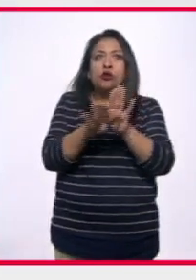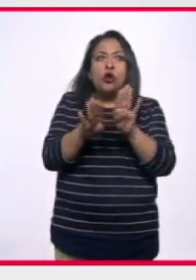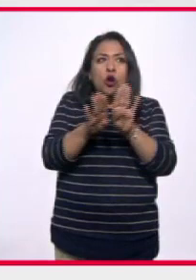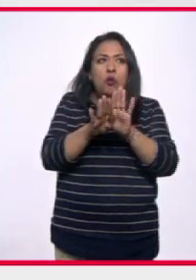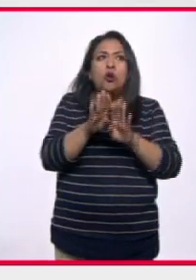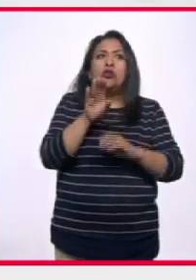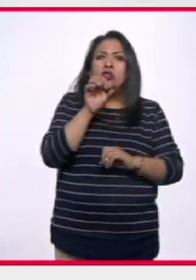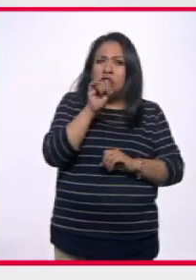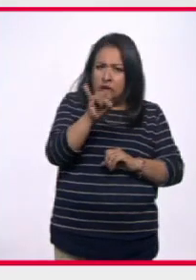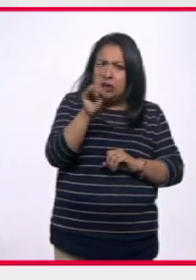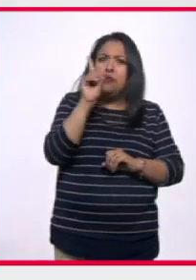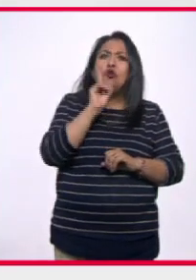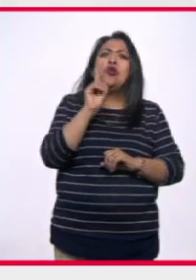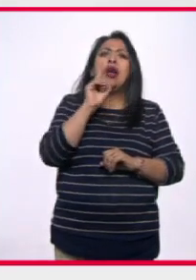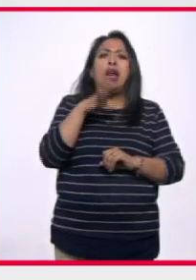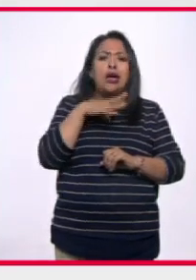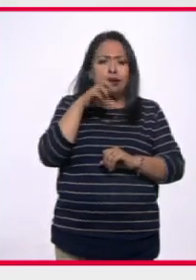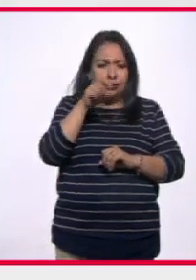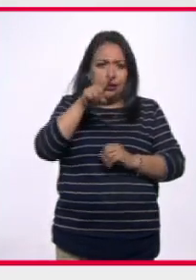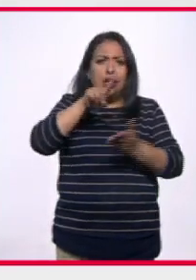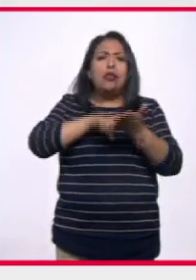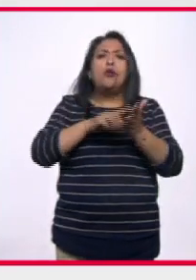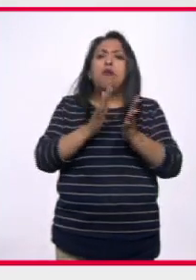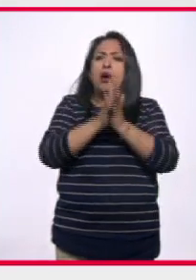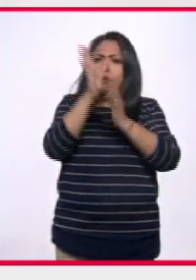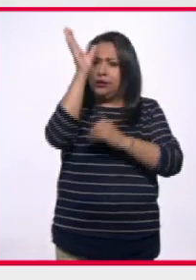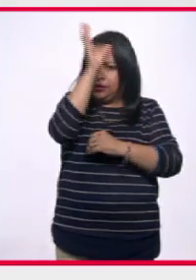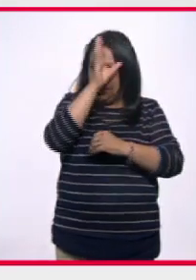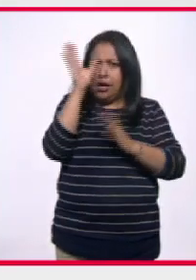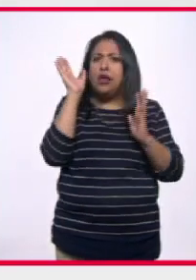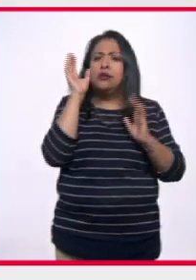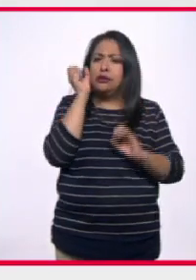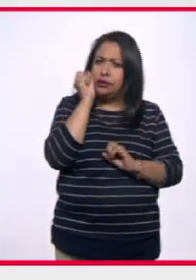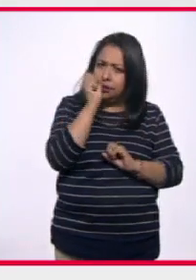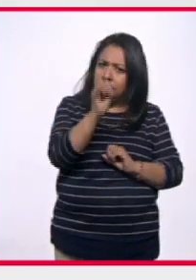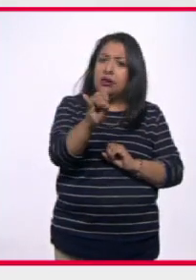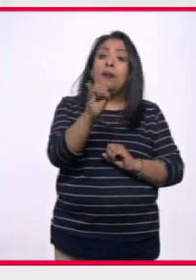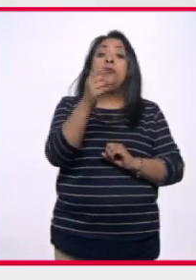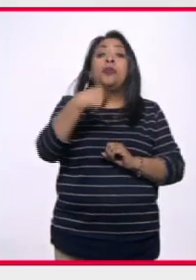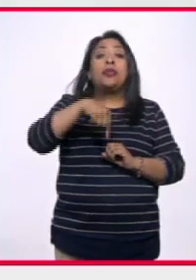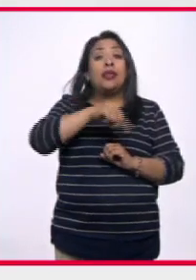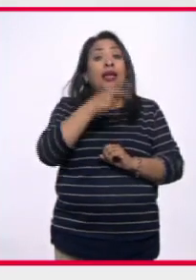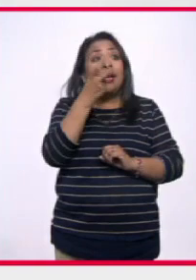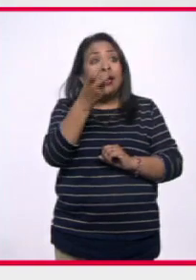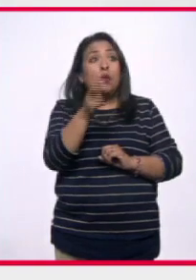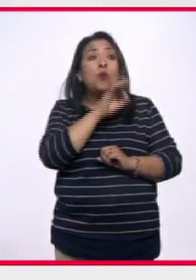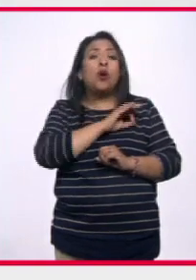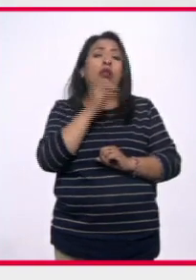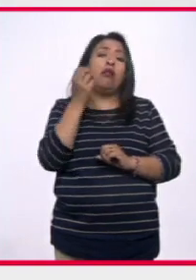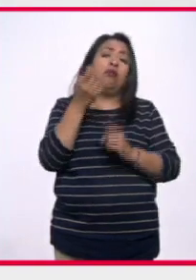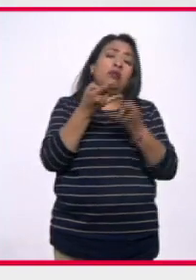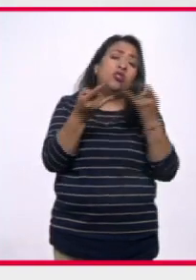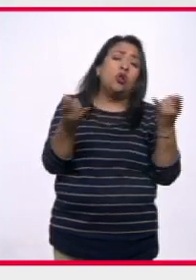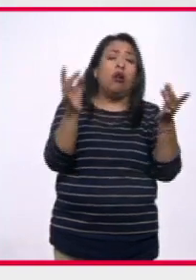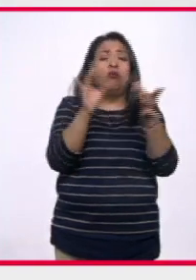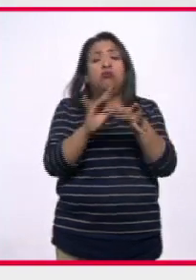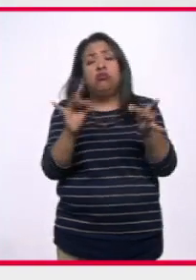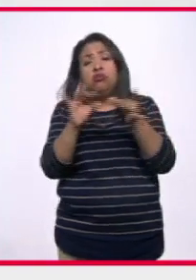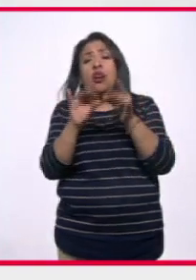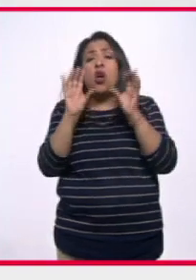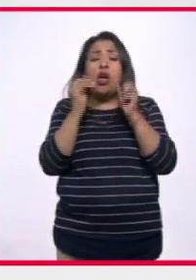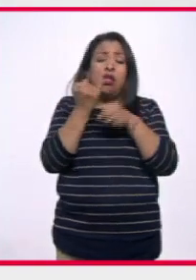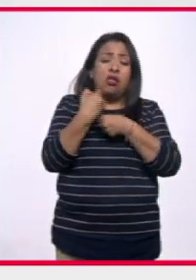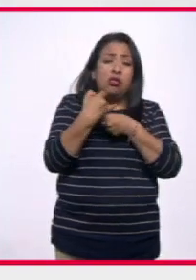de que si hay mujeres en ciencia y que nos permiten contar nuestra historia o